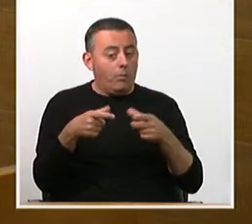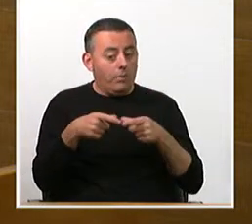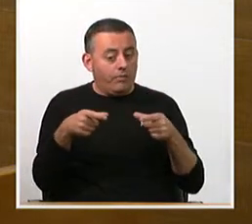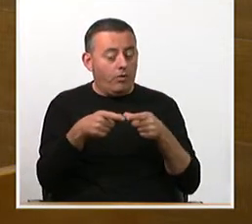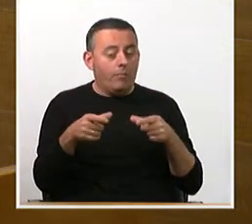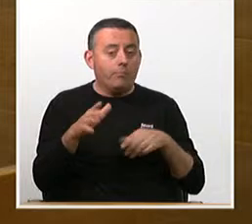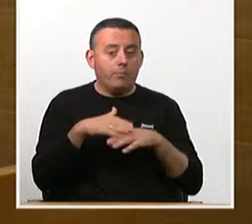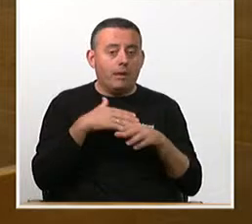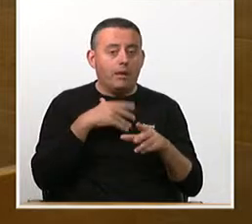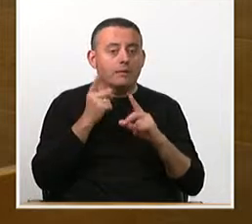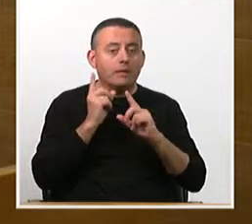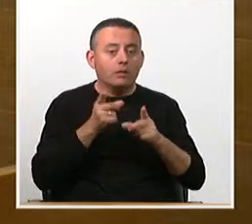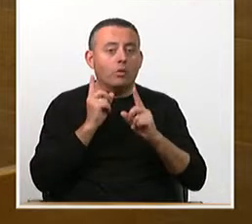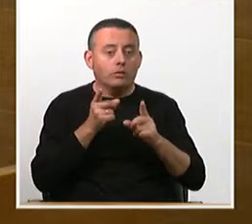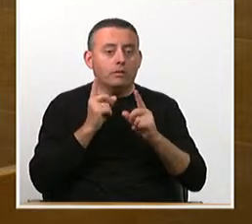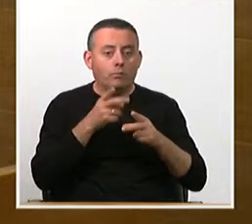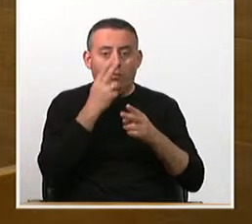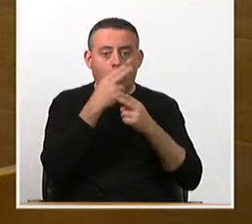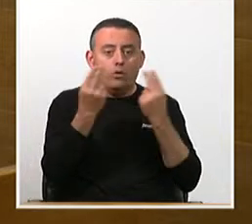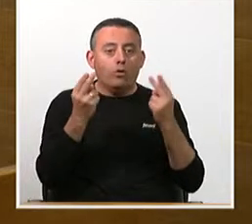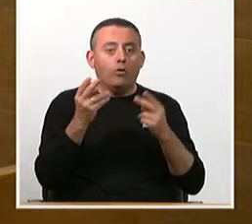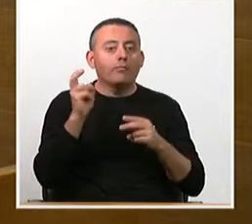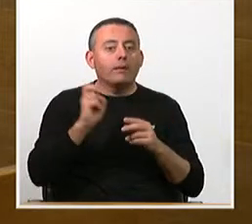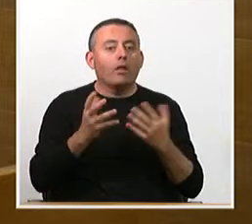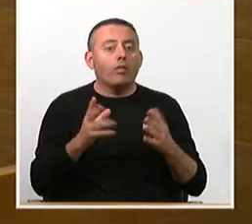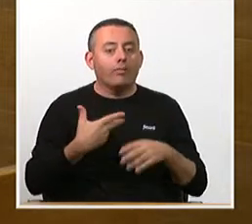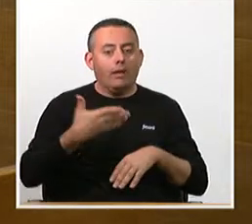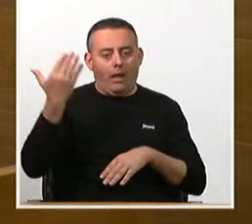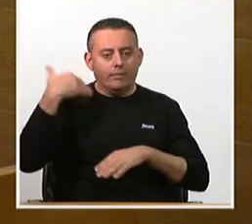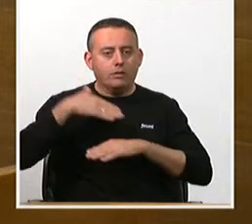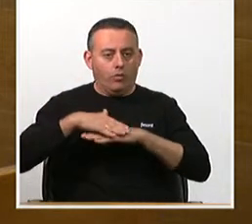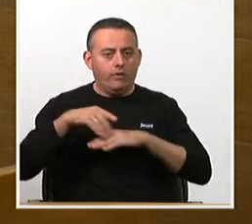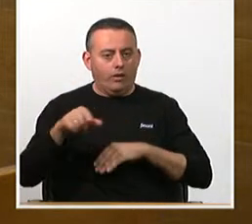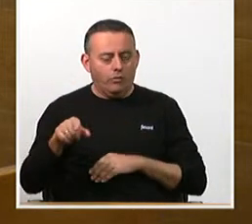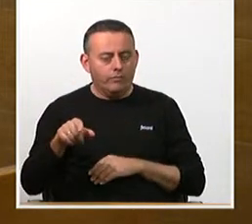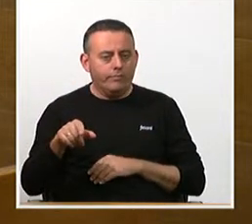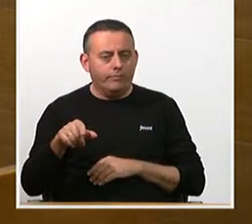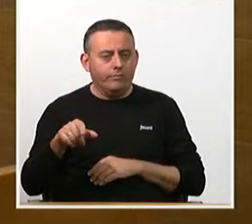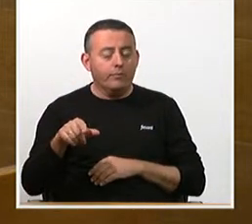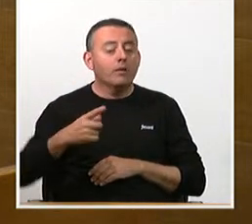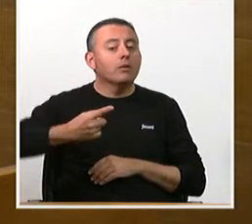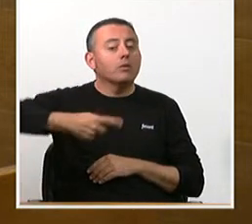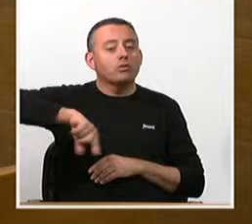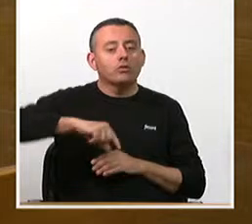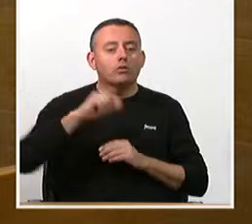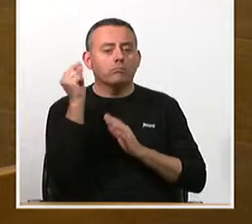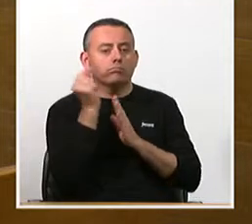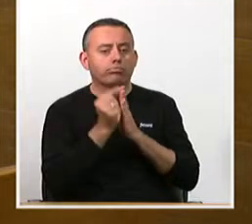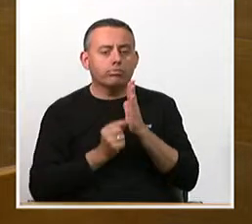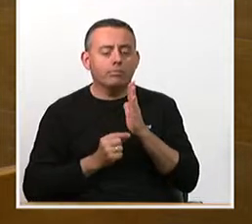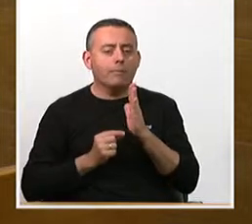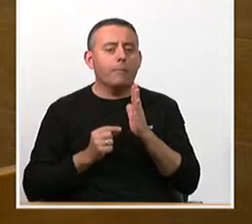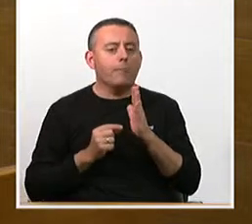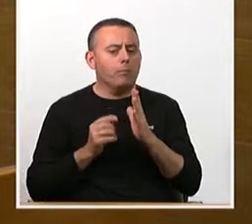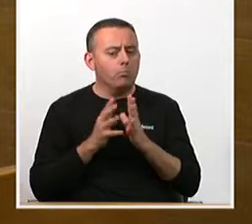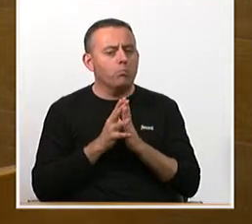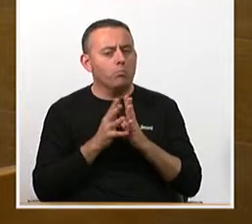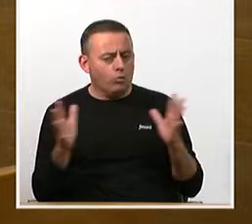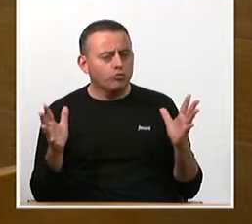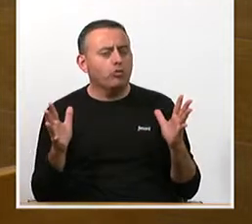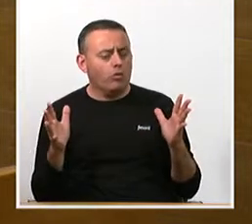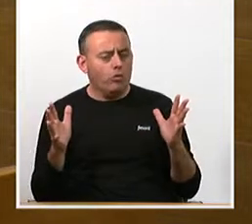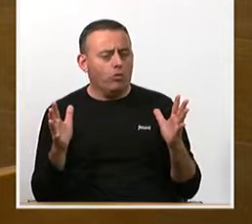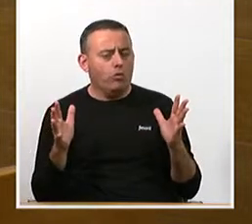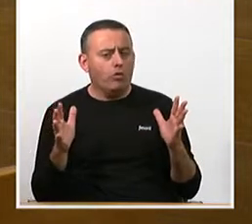gobierno anterior nuestra hoja de servicios era amplia y larga y lo que ocurre es que no no vemos más que